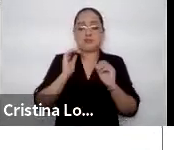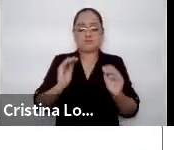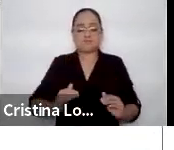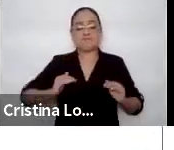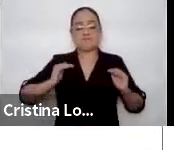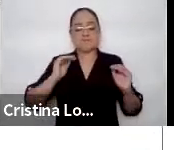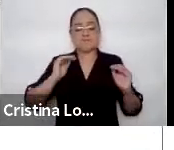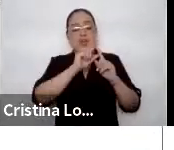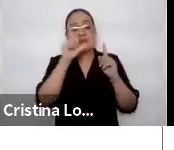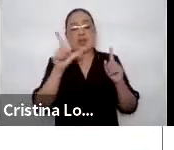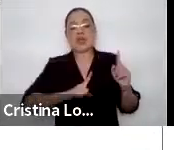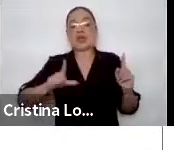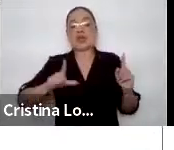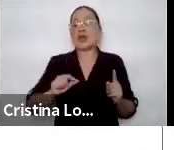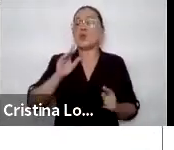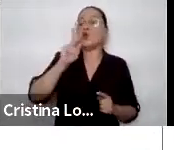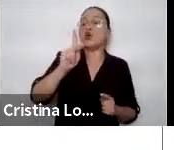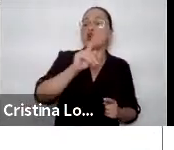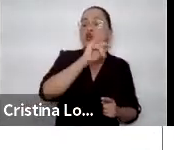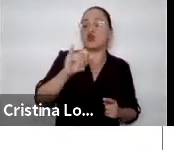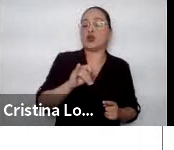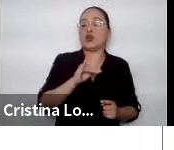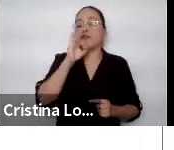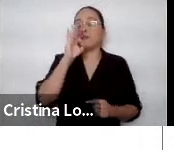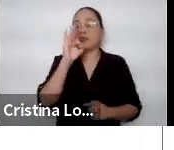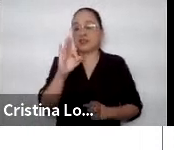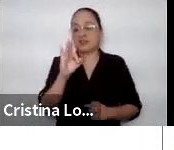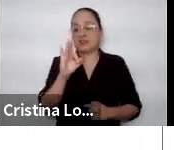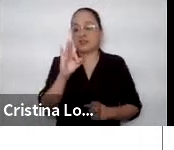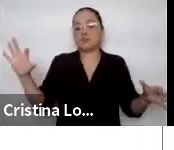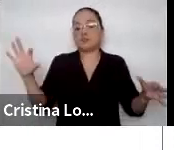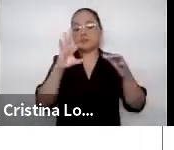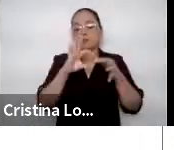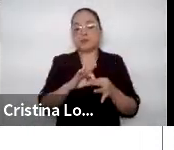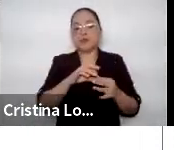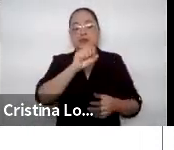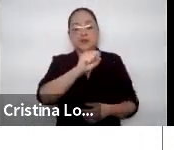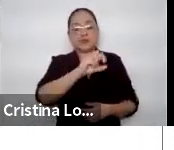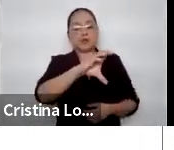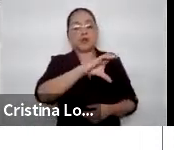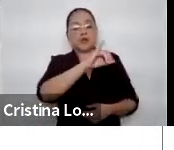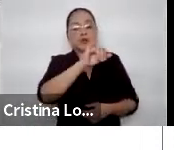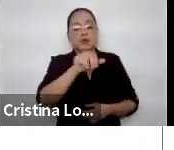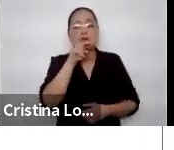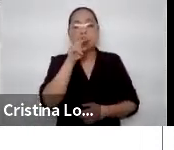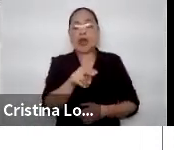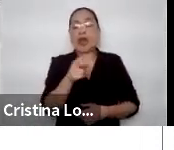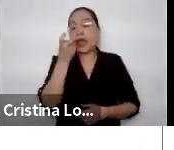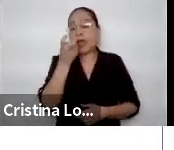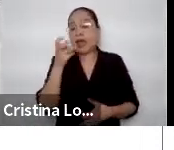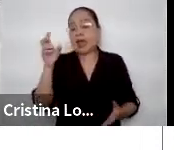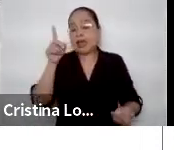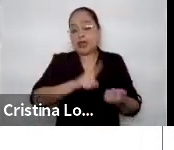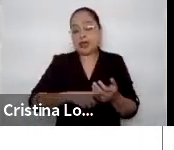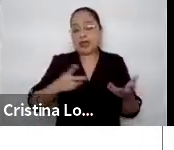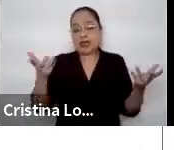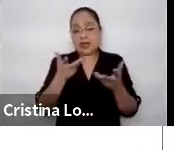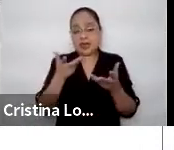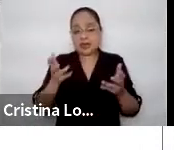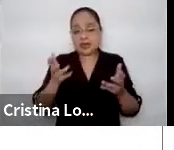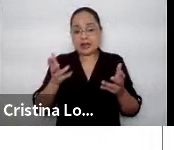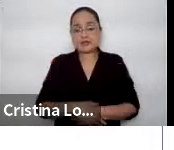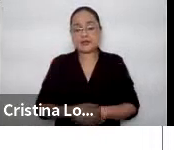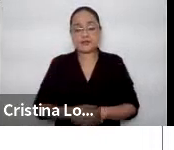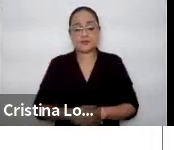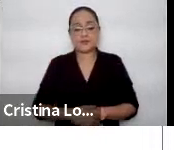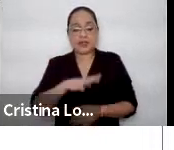del Poder Judicial de la Federación, específicamente de la Suprema Corte de Justicia de la Nación. Entonces, así como hay un solo semanario, hay una